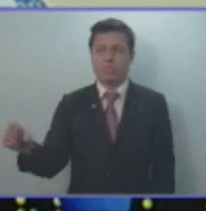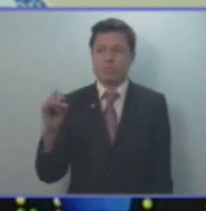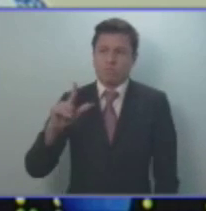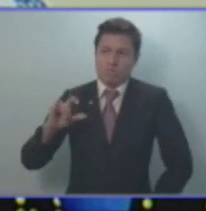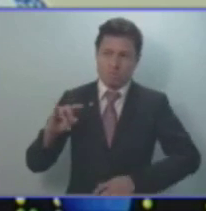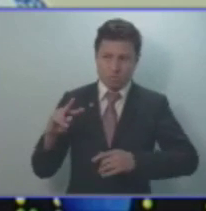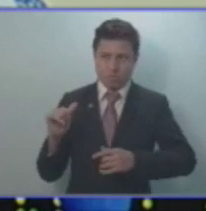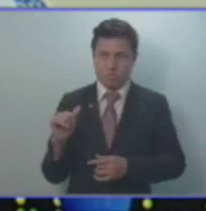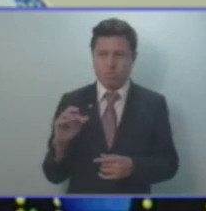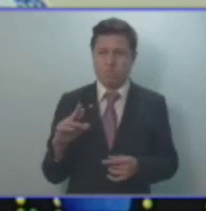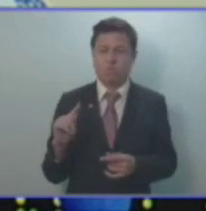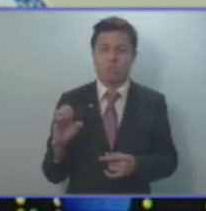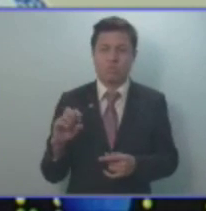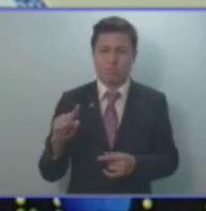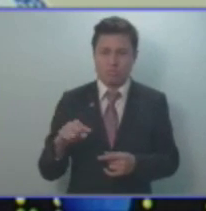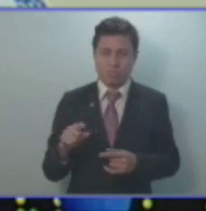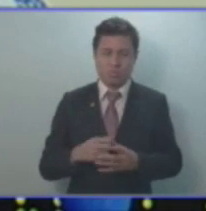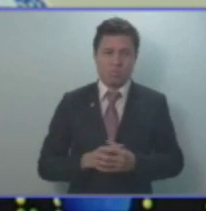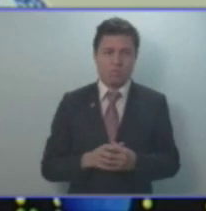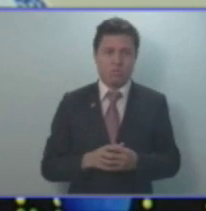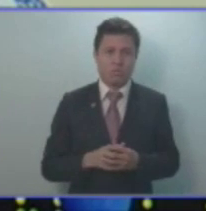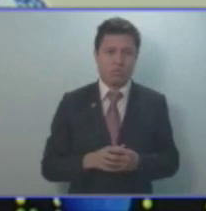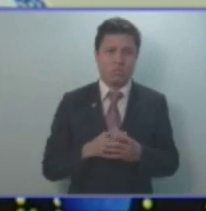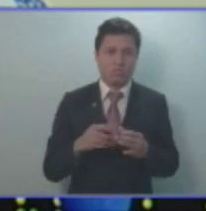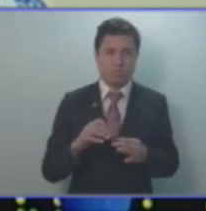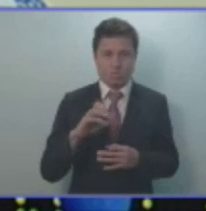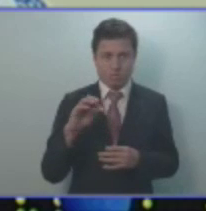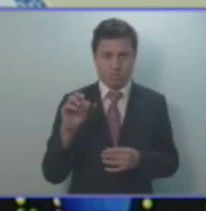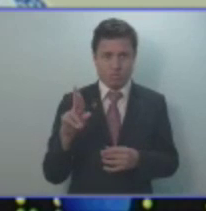Ortiz Ostorga Escobar,